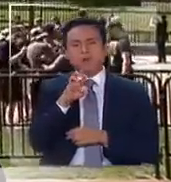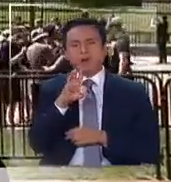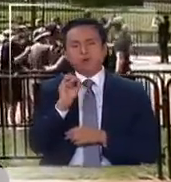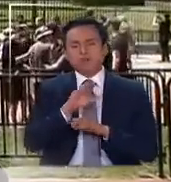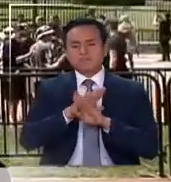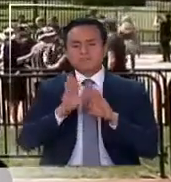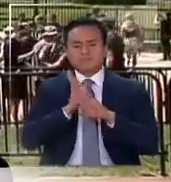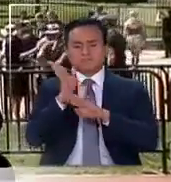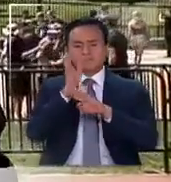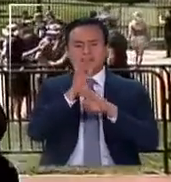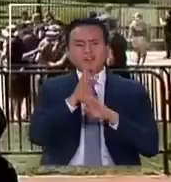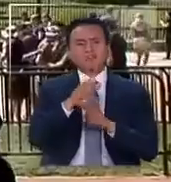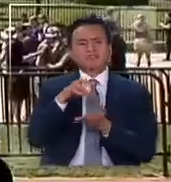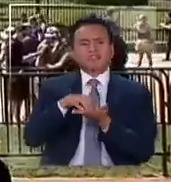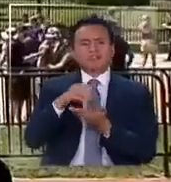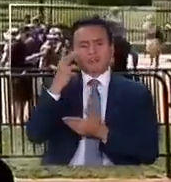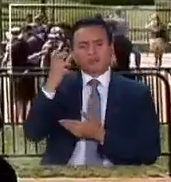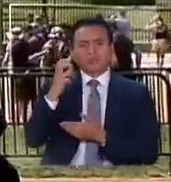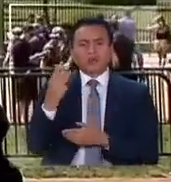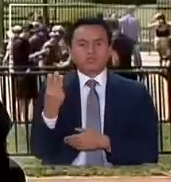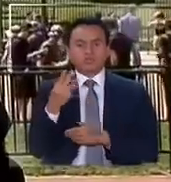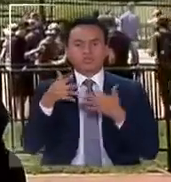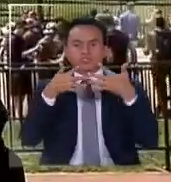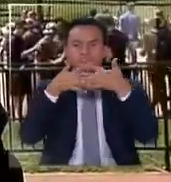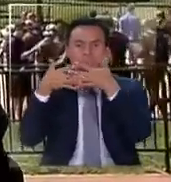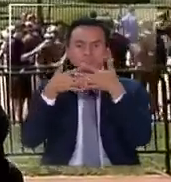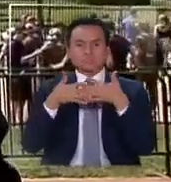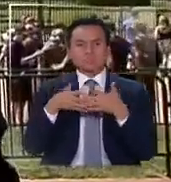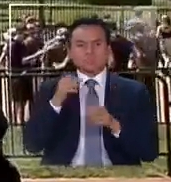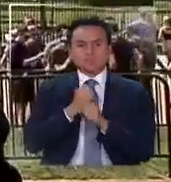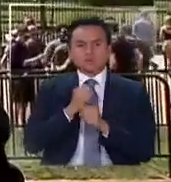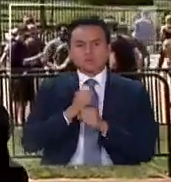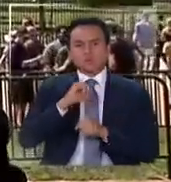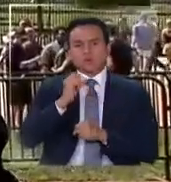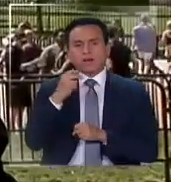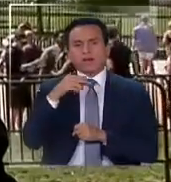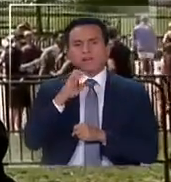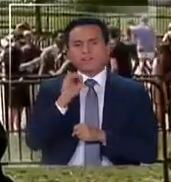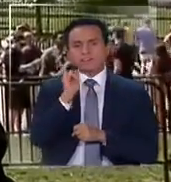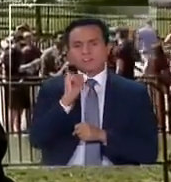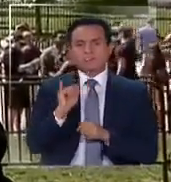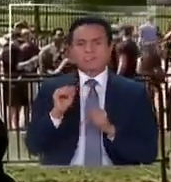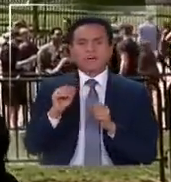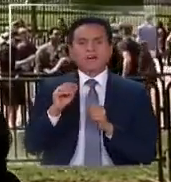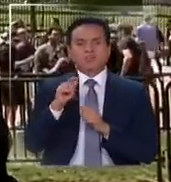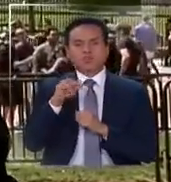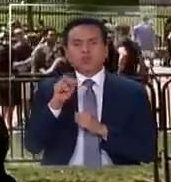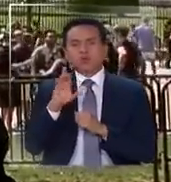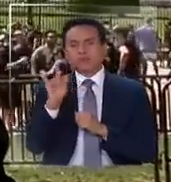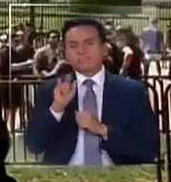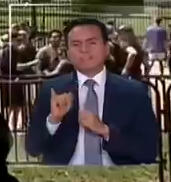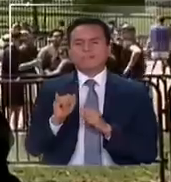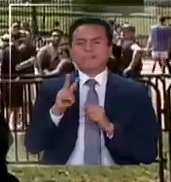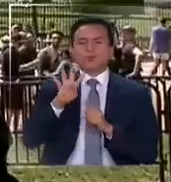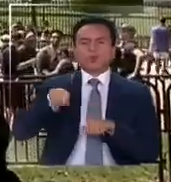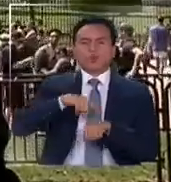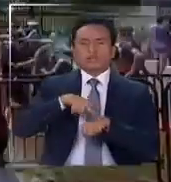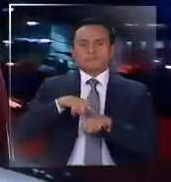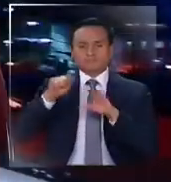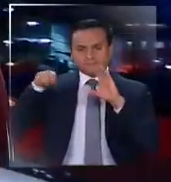ahora en Ciudad de México. Desde Washington, Estados Unidos, el trabajo de Juan Cabezas en las imágenes, Antonio Ruiz, 24